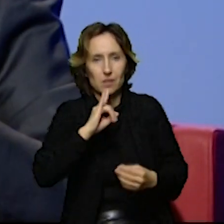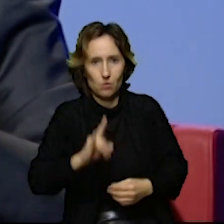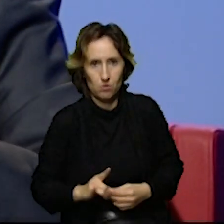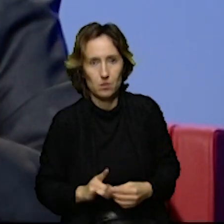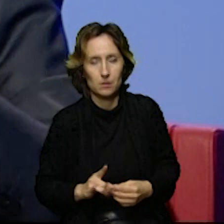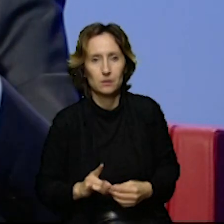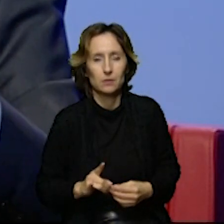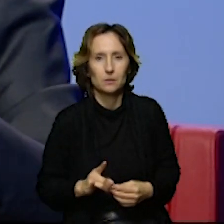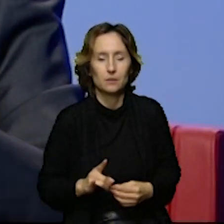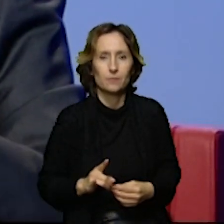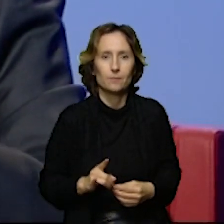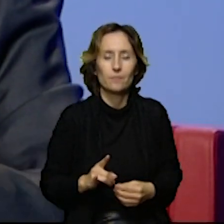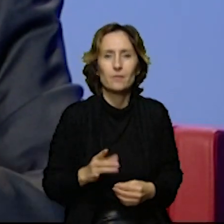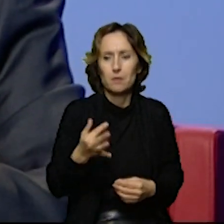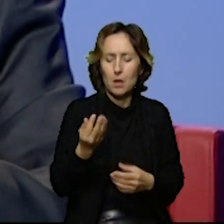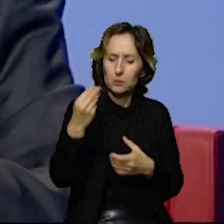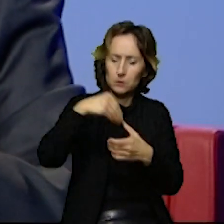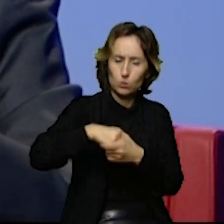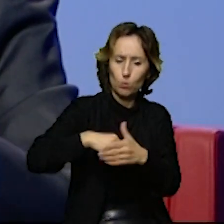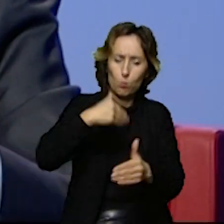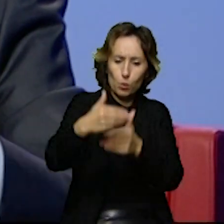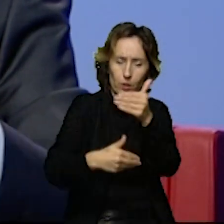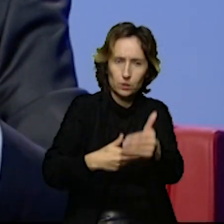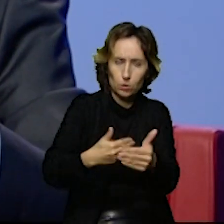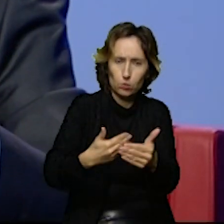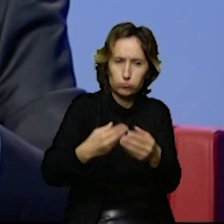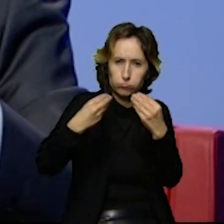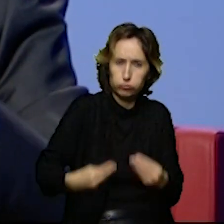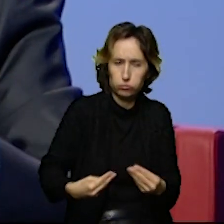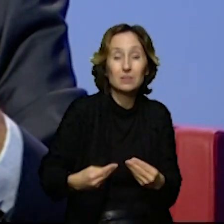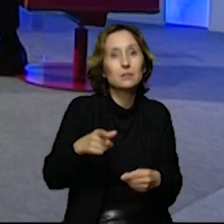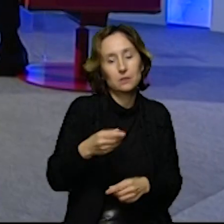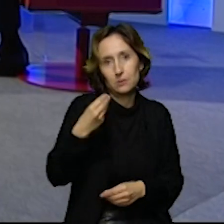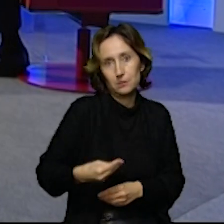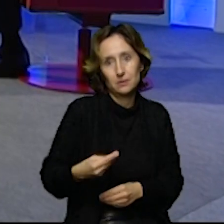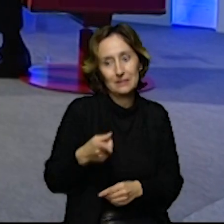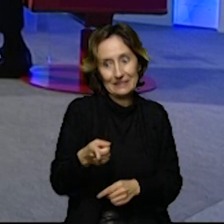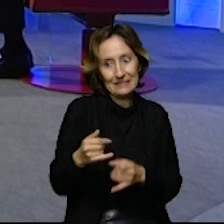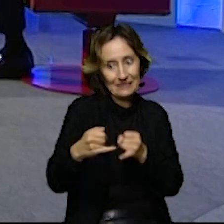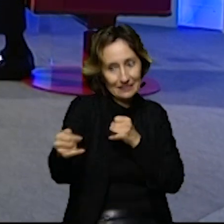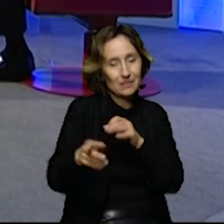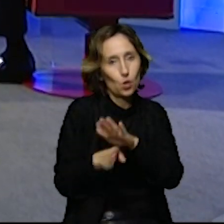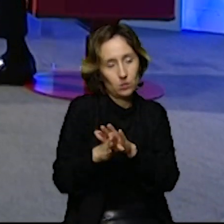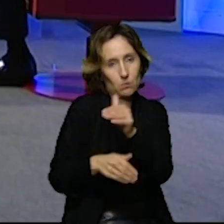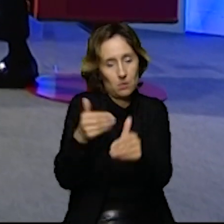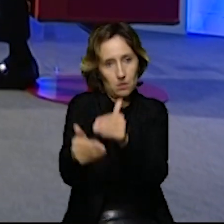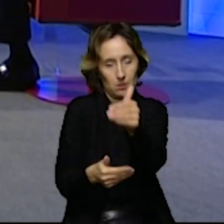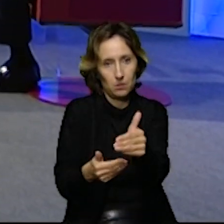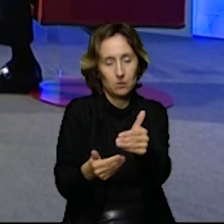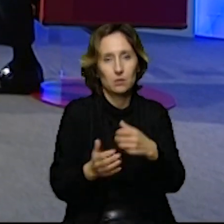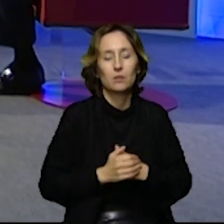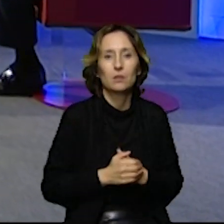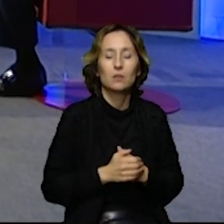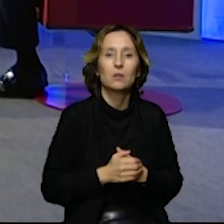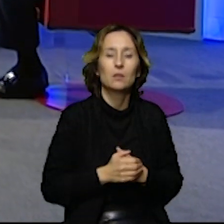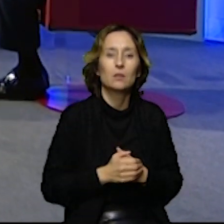y con sofisticación en sus procesos. Y eso es muy bueno, ¿no? Y hay que seguir en esa línea, ¿eh? En lo que se